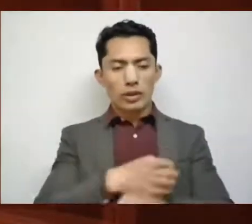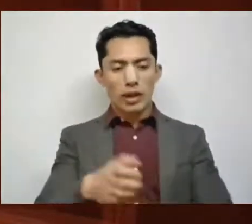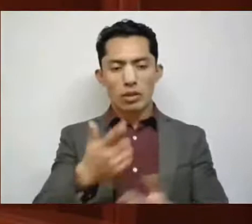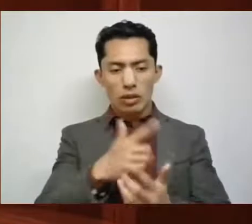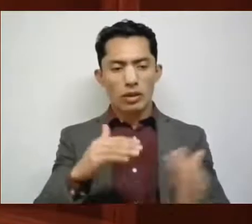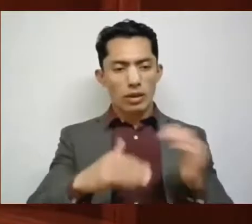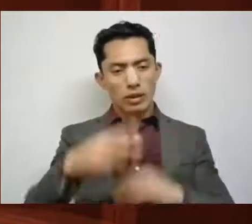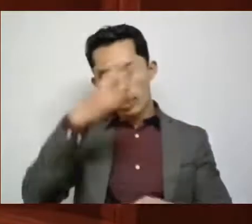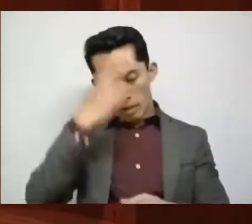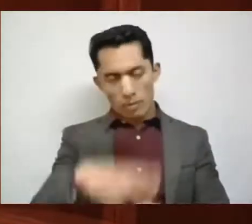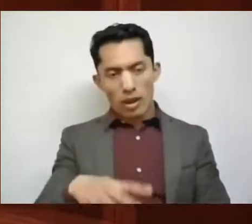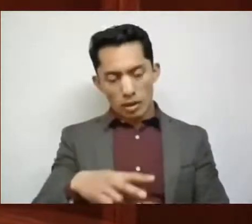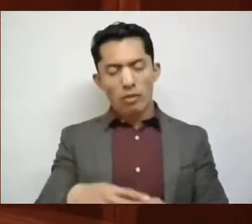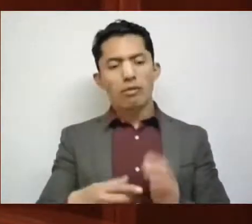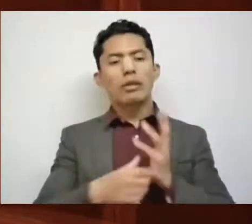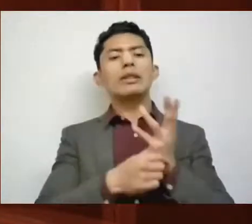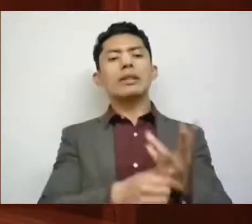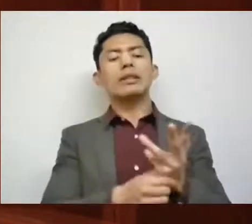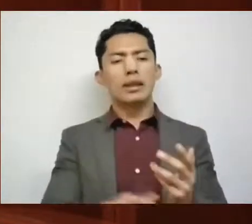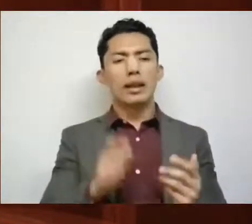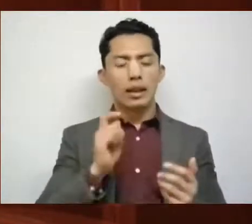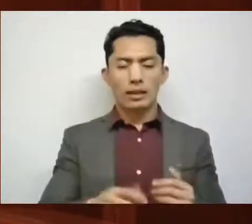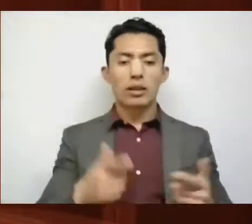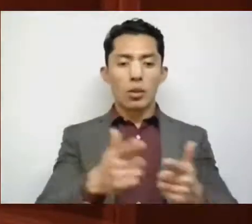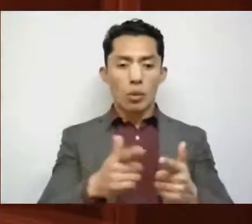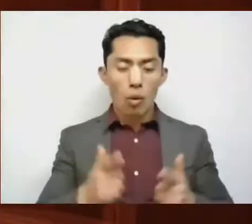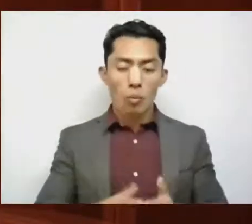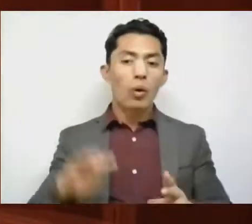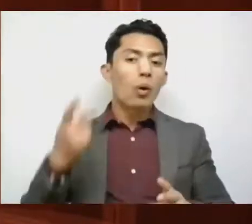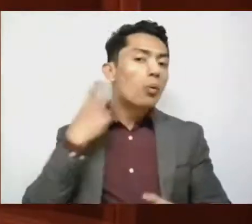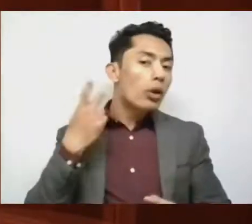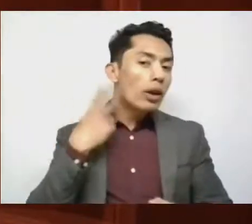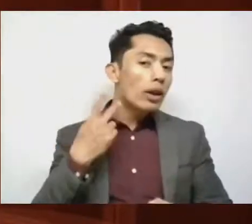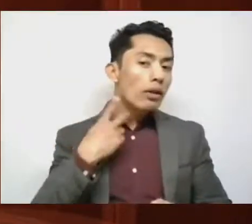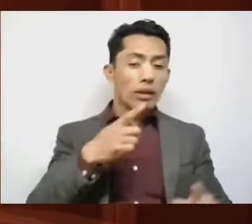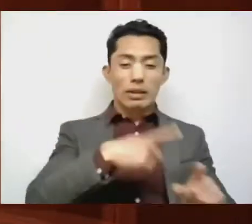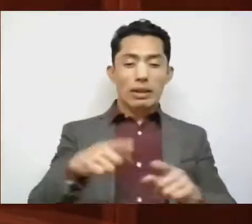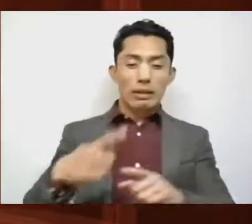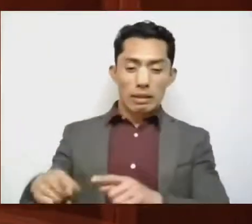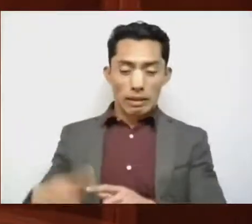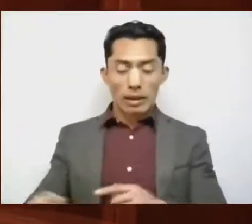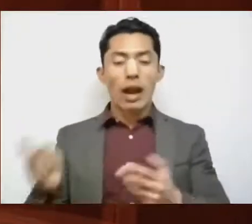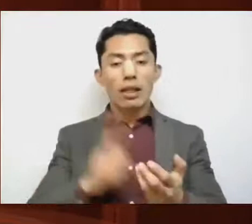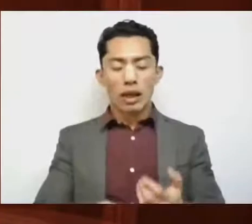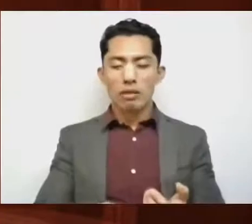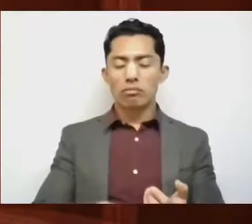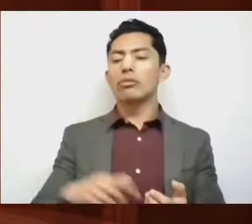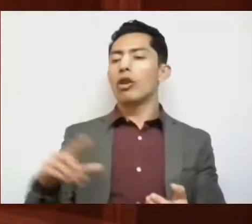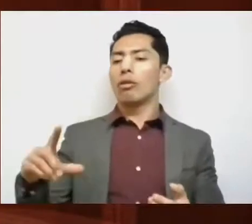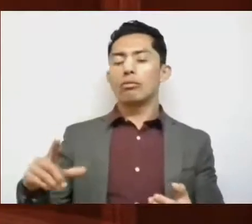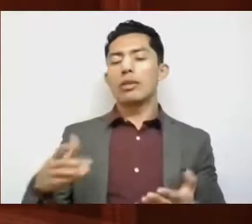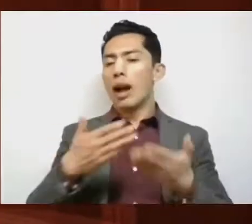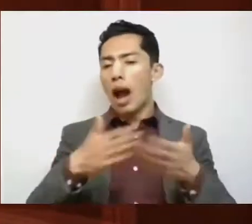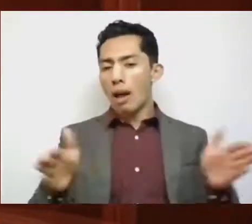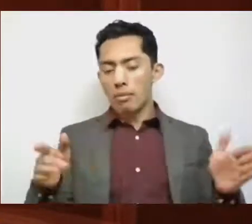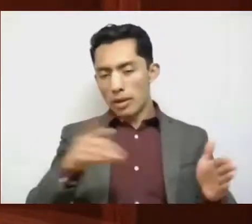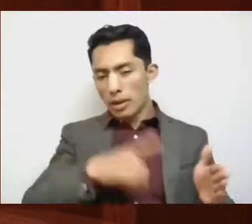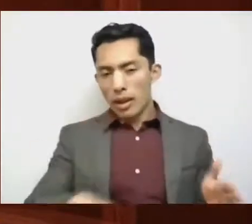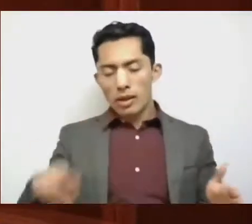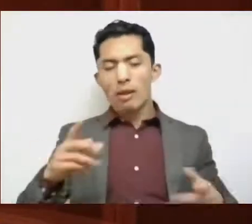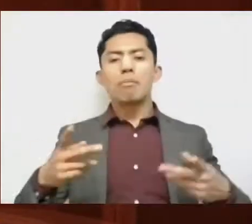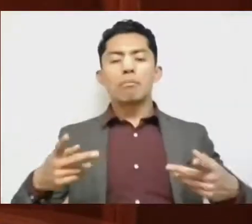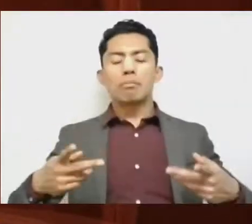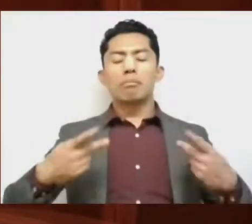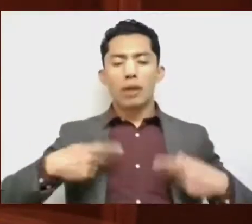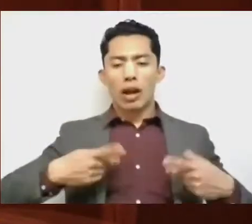de México refiere que los partidos políticos son entidades de interés público, con personalidad jurídica